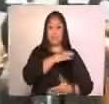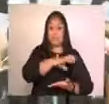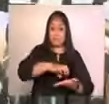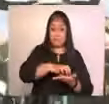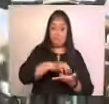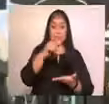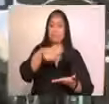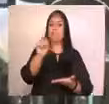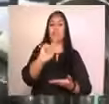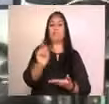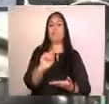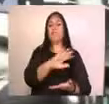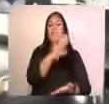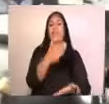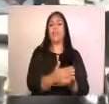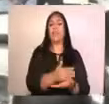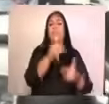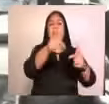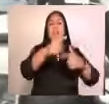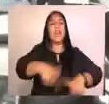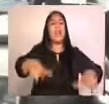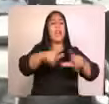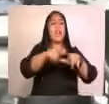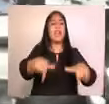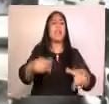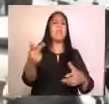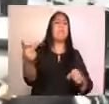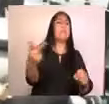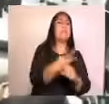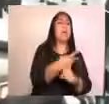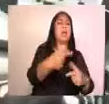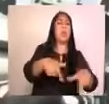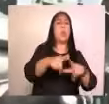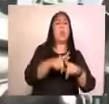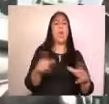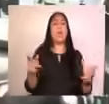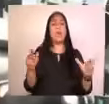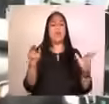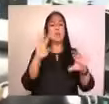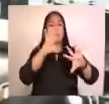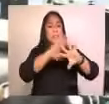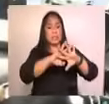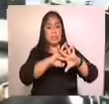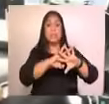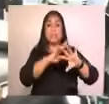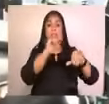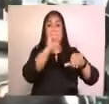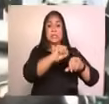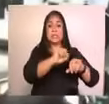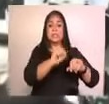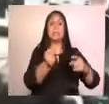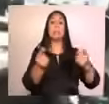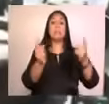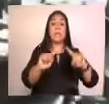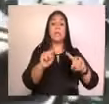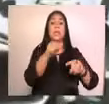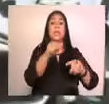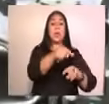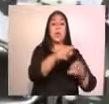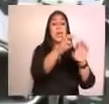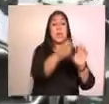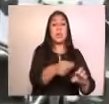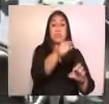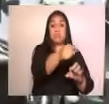aquí era un lugar de reclusión donde eran los privados de